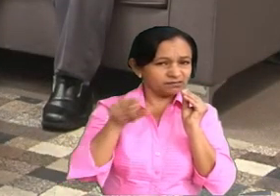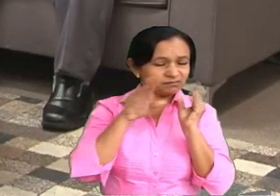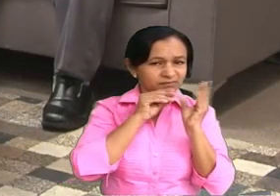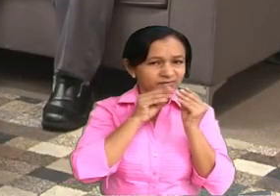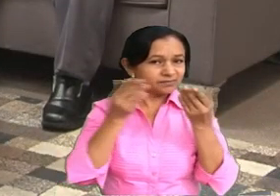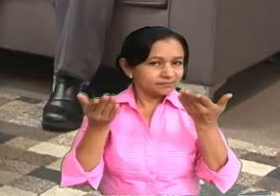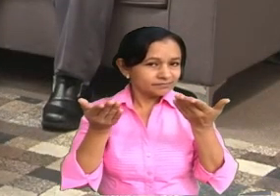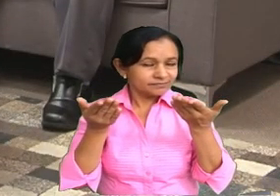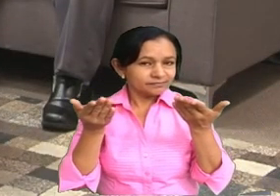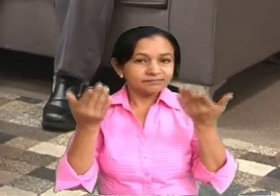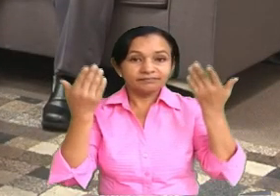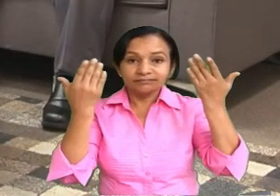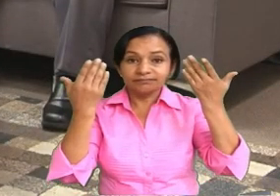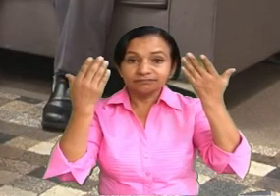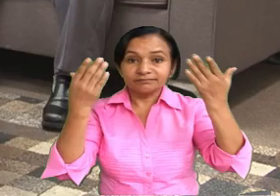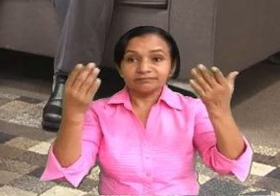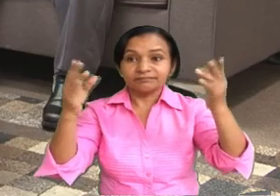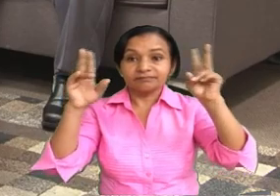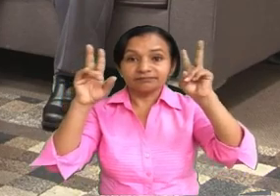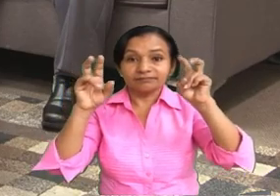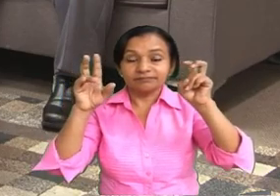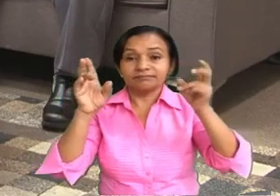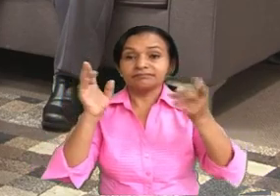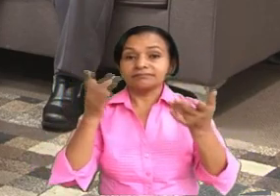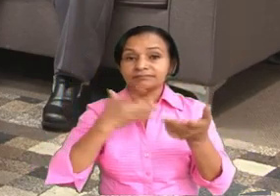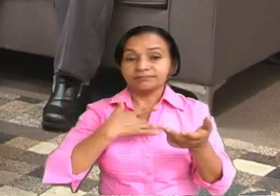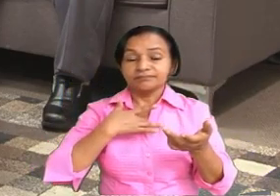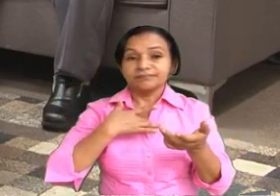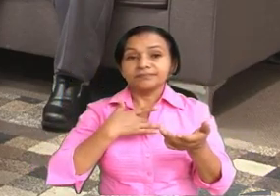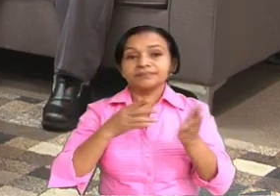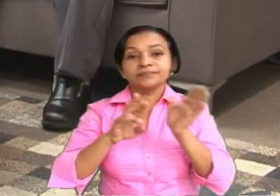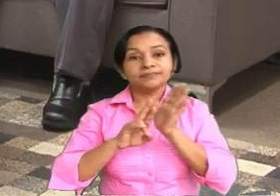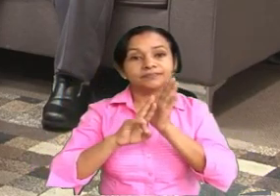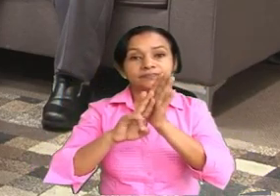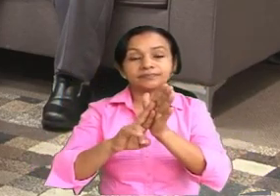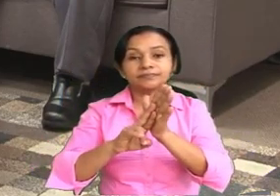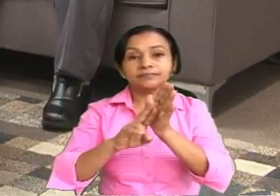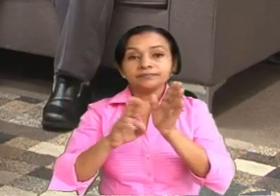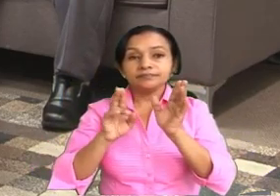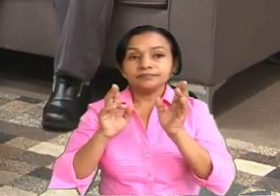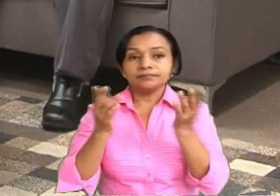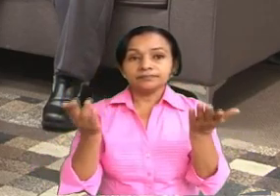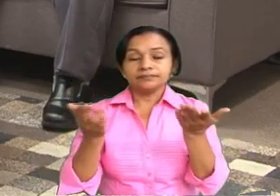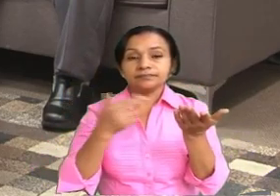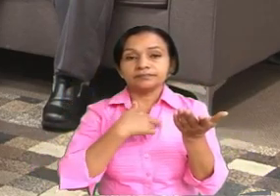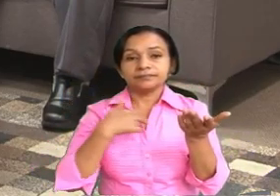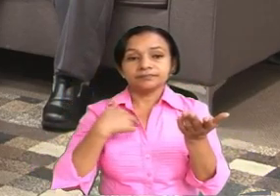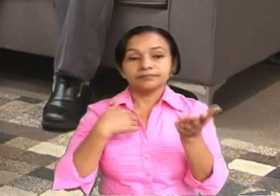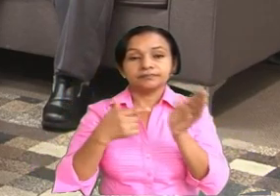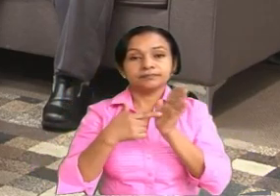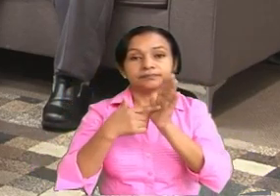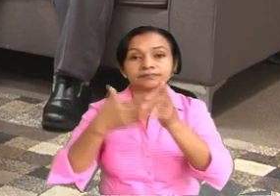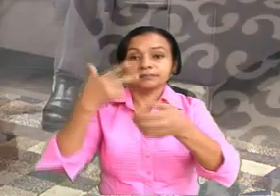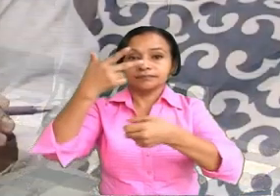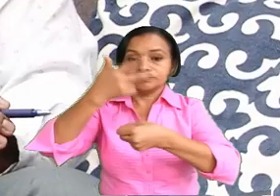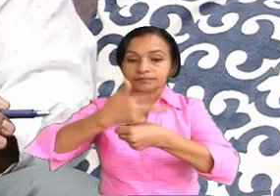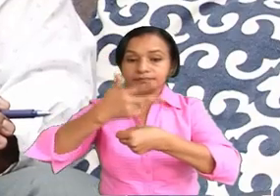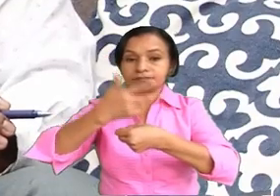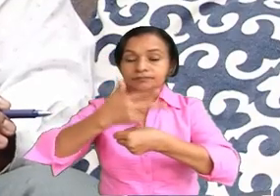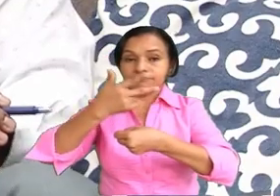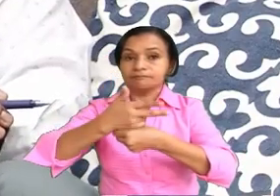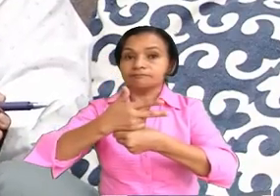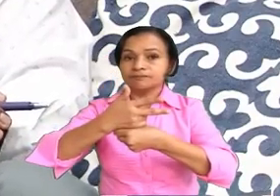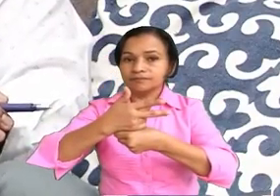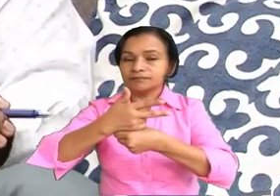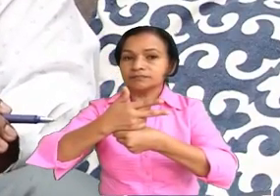Claro, todos. Entonces, los aspectos también que son identitarios y que son representativos y particulares. Por ejemplo, Guatemala tiene una crisis